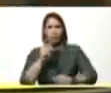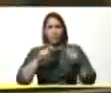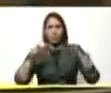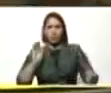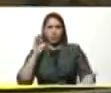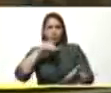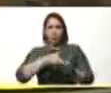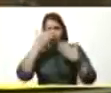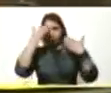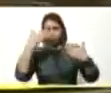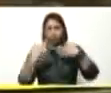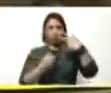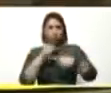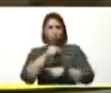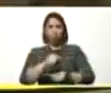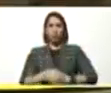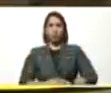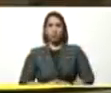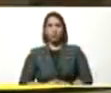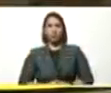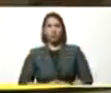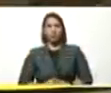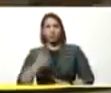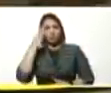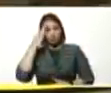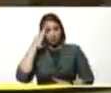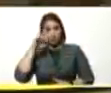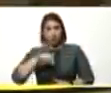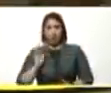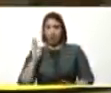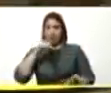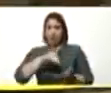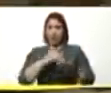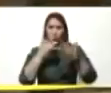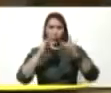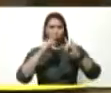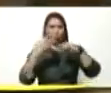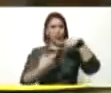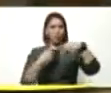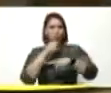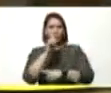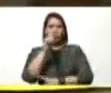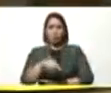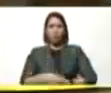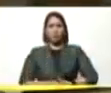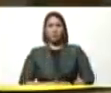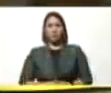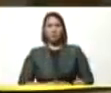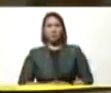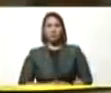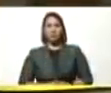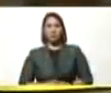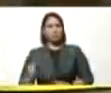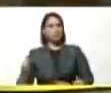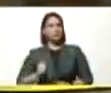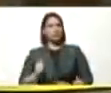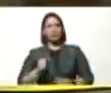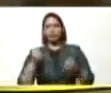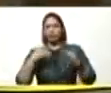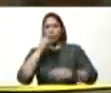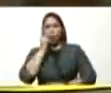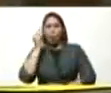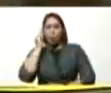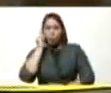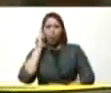saludo revolucionario y bolivariano, y que sepa que Aragua es cuna de la revolución y que cuenta aquí con cualquier cantidad de hombres y